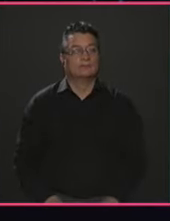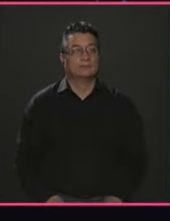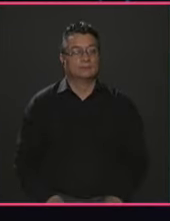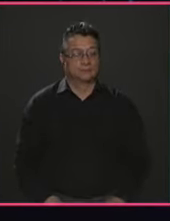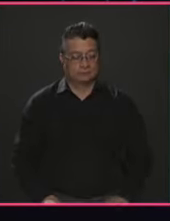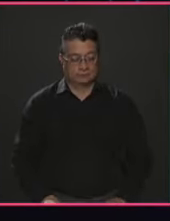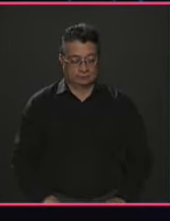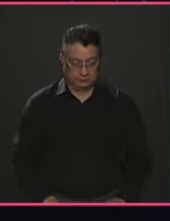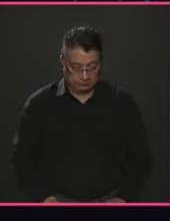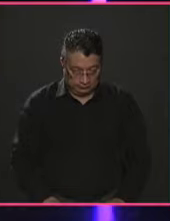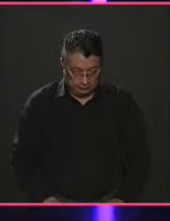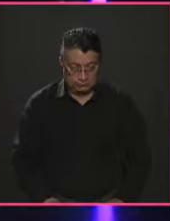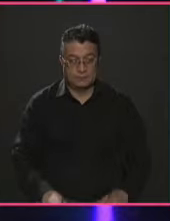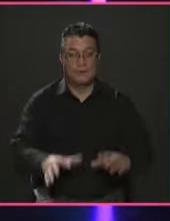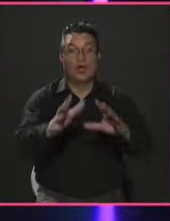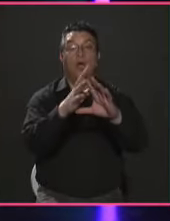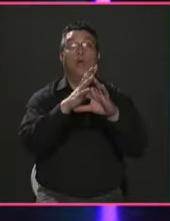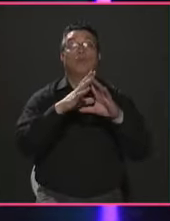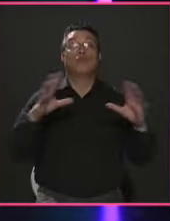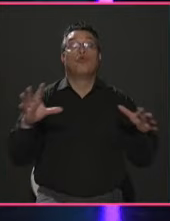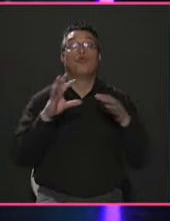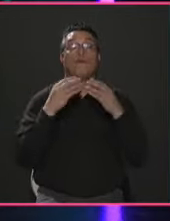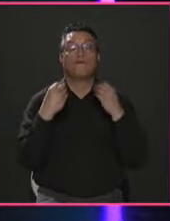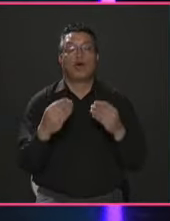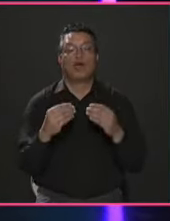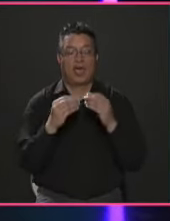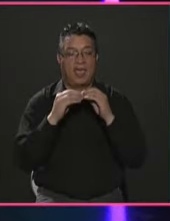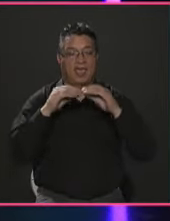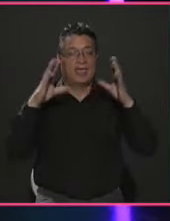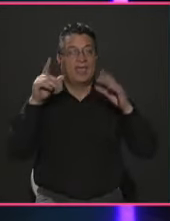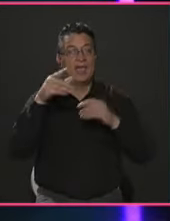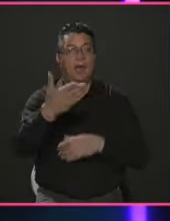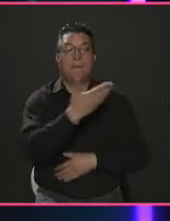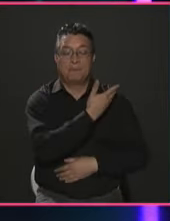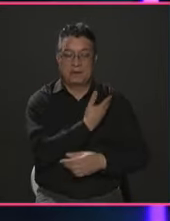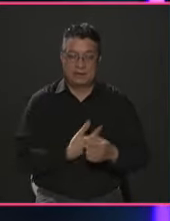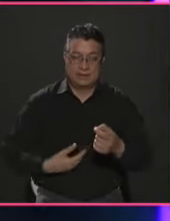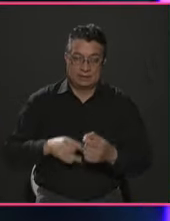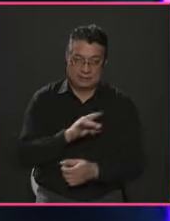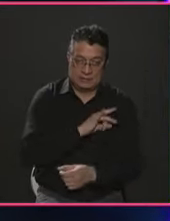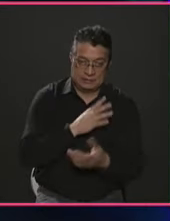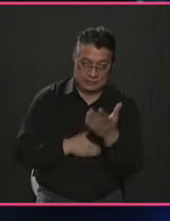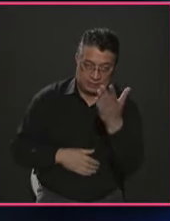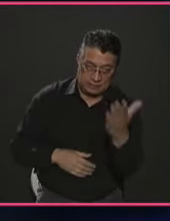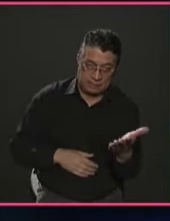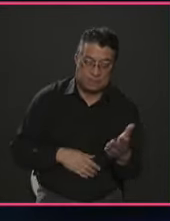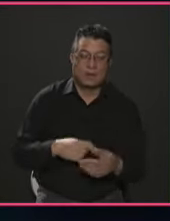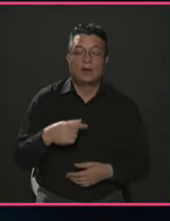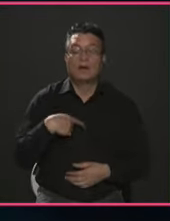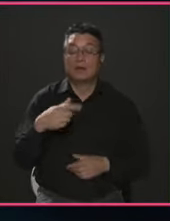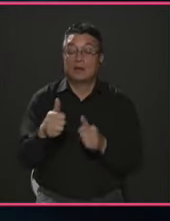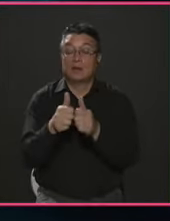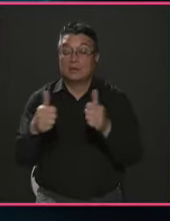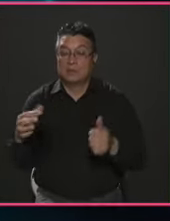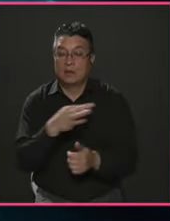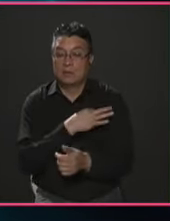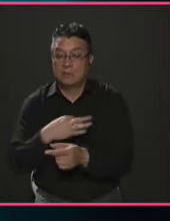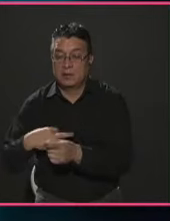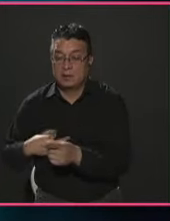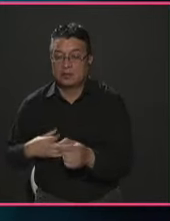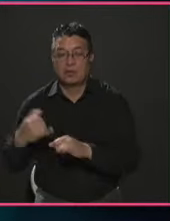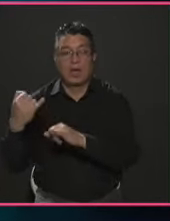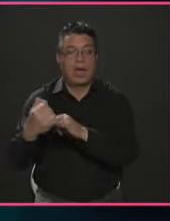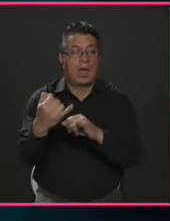favor muy buenos días señor presidente de la república estimada gabinete amigas